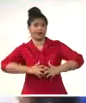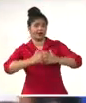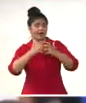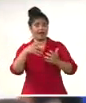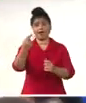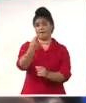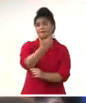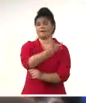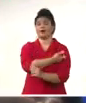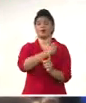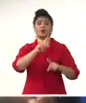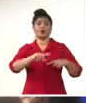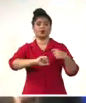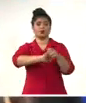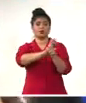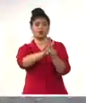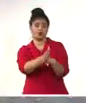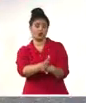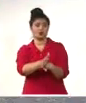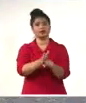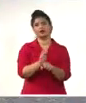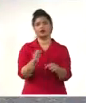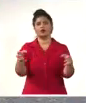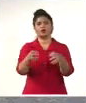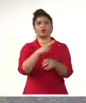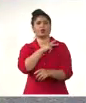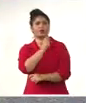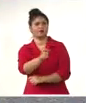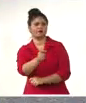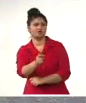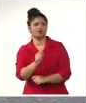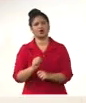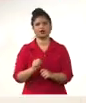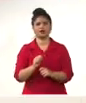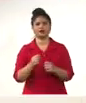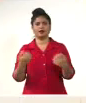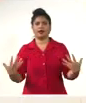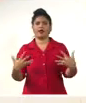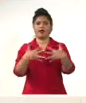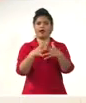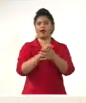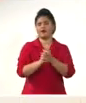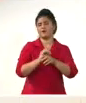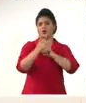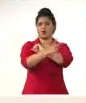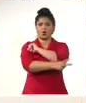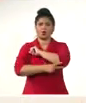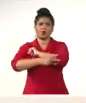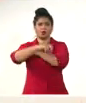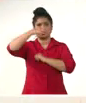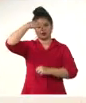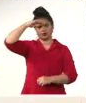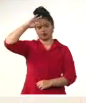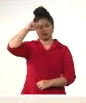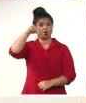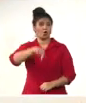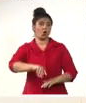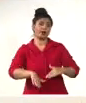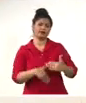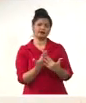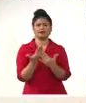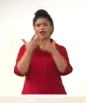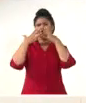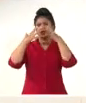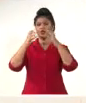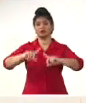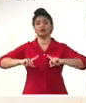COVID-19 e integrantes de movimientos de solidaridad con la isla. Hoy es un día necesario para juntar las voces